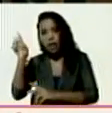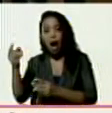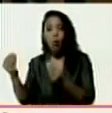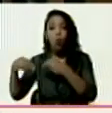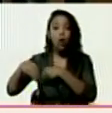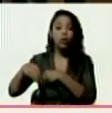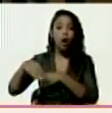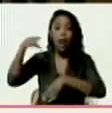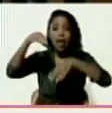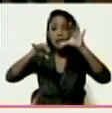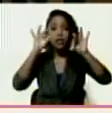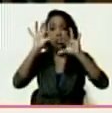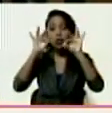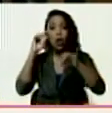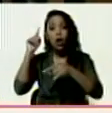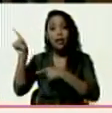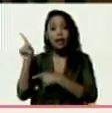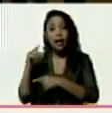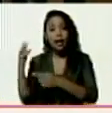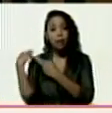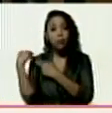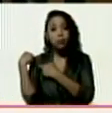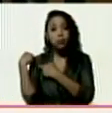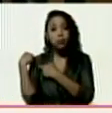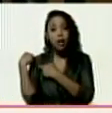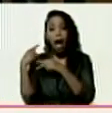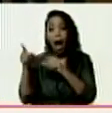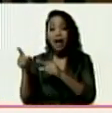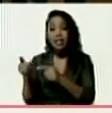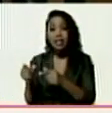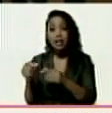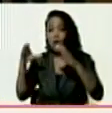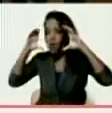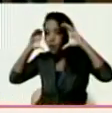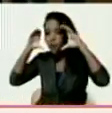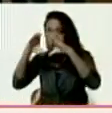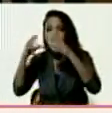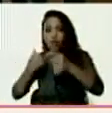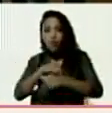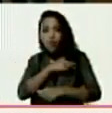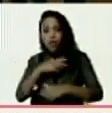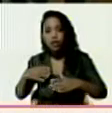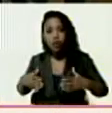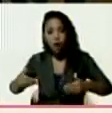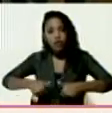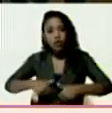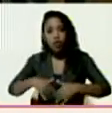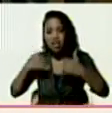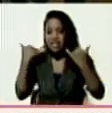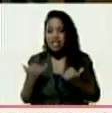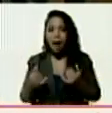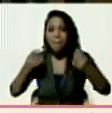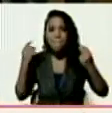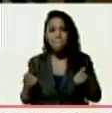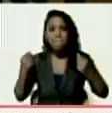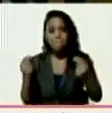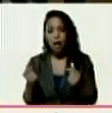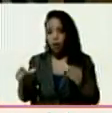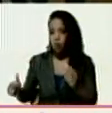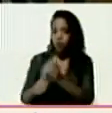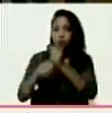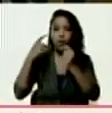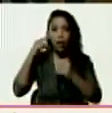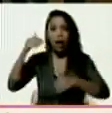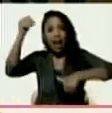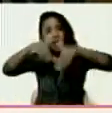que corresponda. Desde allí está centrado nuestro esfuerzo para que de manera inmediata podamos conseguir